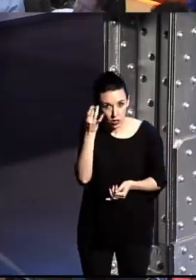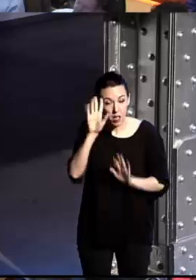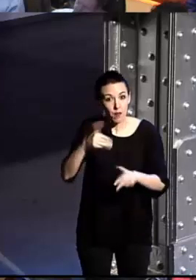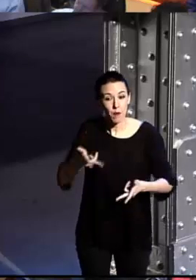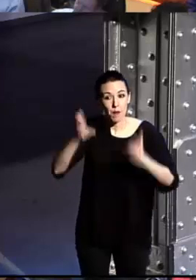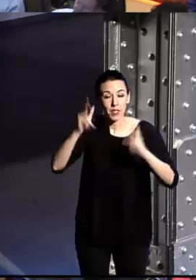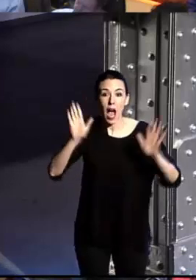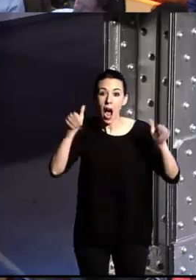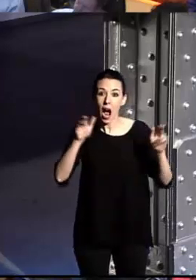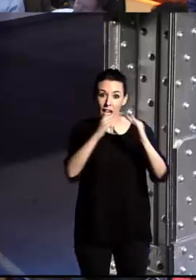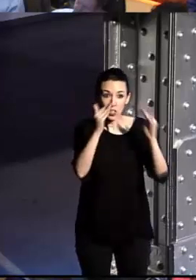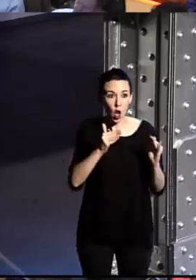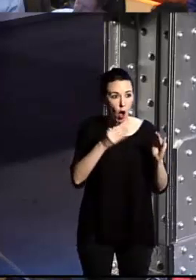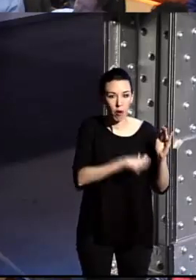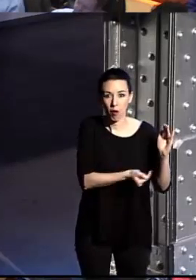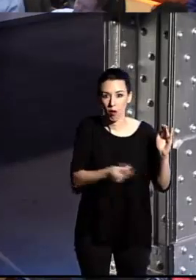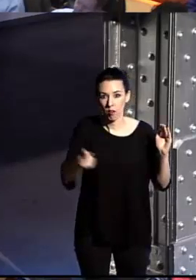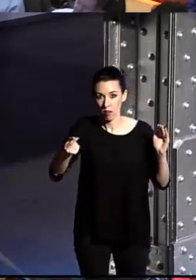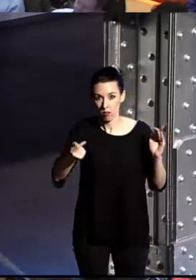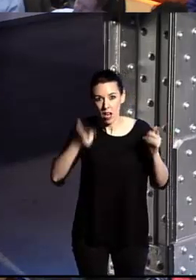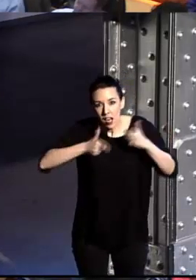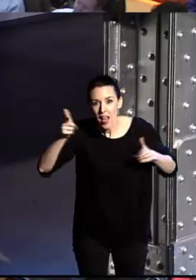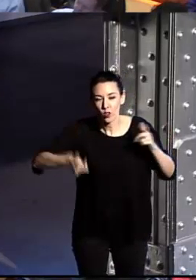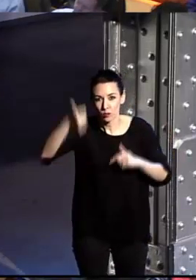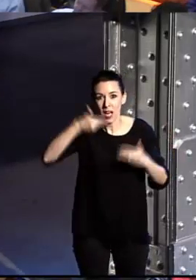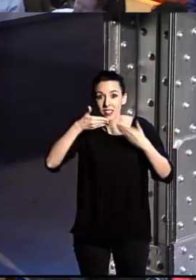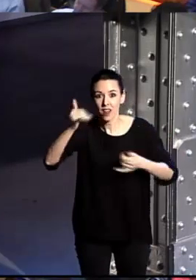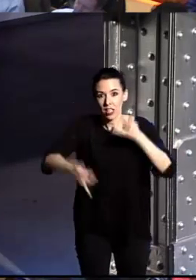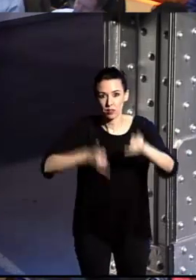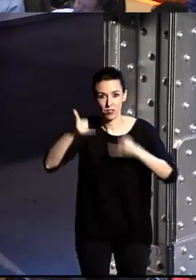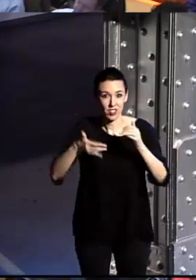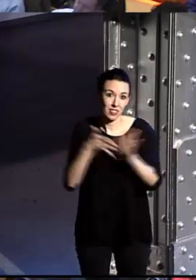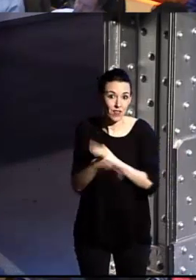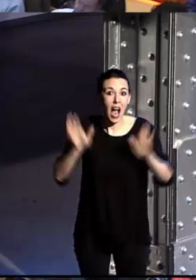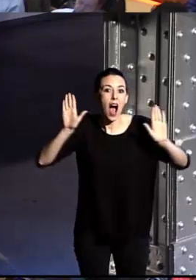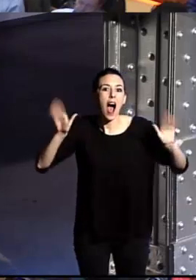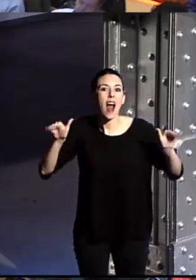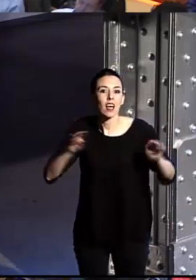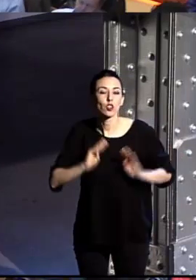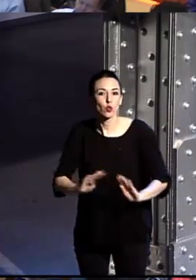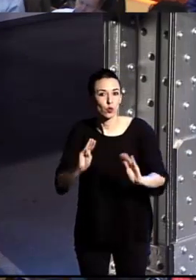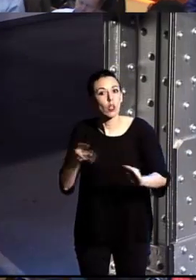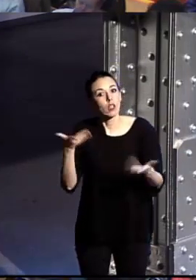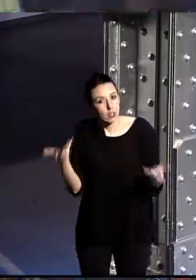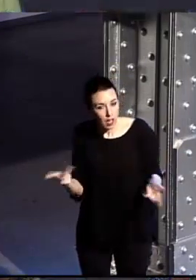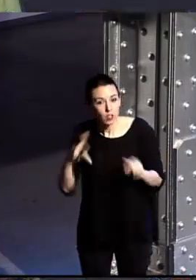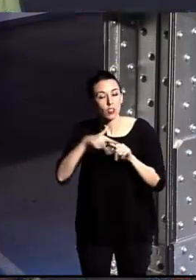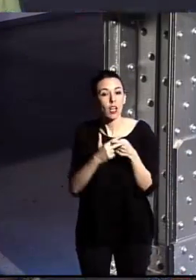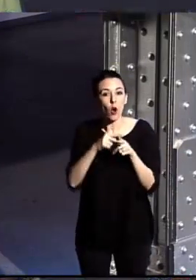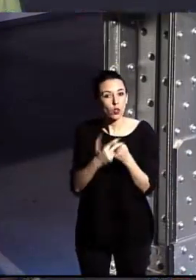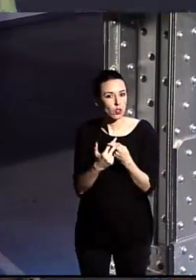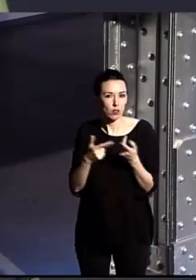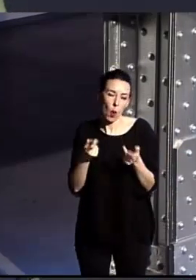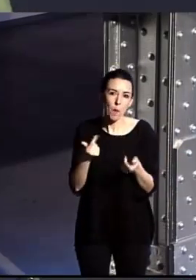permitía que el ángel del hogar abandonase el hogar, se fuese un poco más lejos, ¿no? Eran las verdaderas alas del ángel, ¿no? Claro, bueno, era un instrumento de